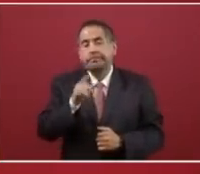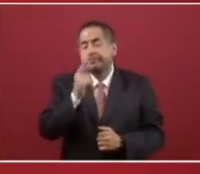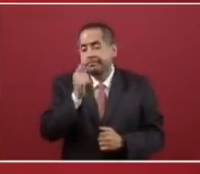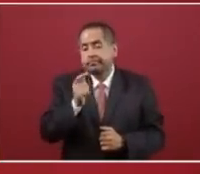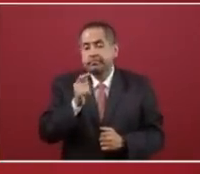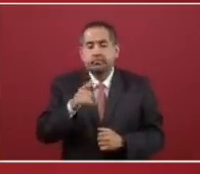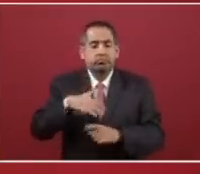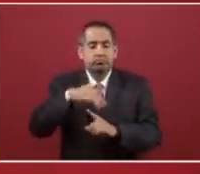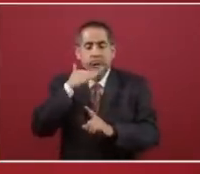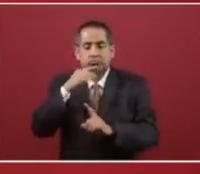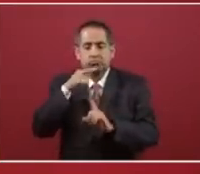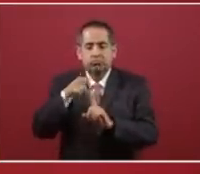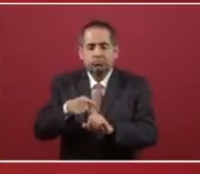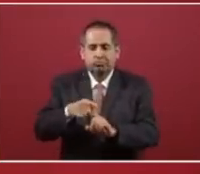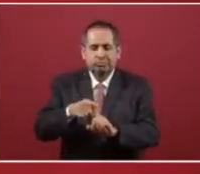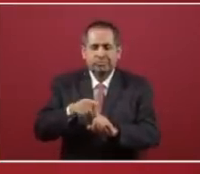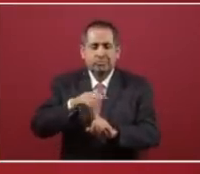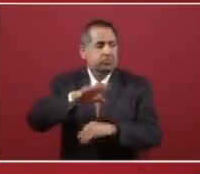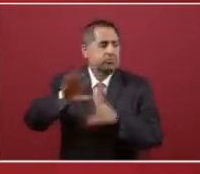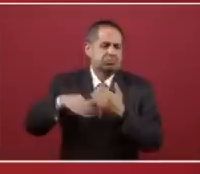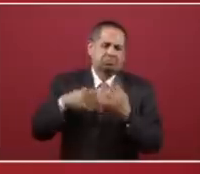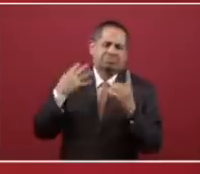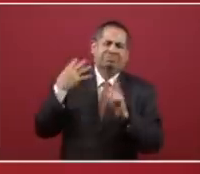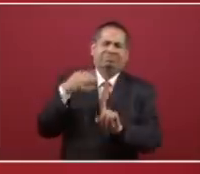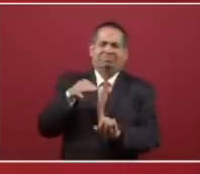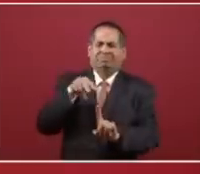un corrupto va a ser mal visto